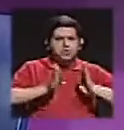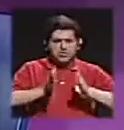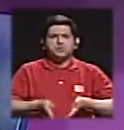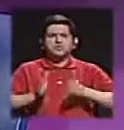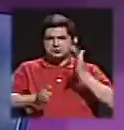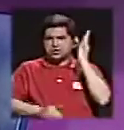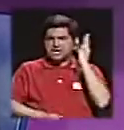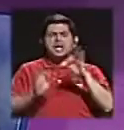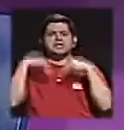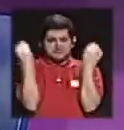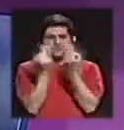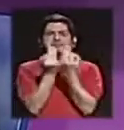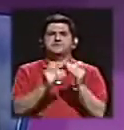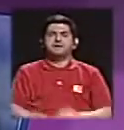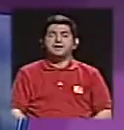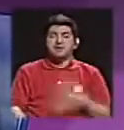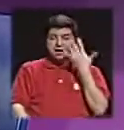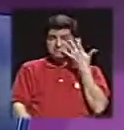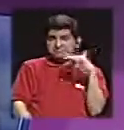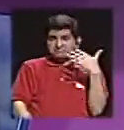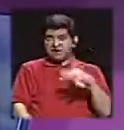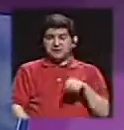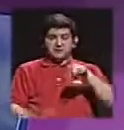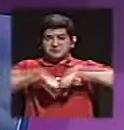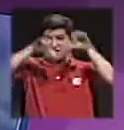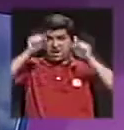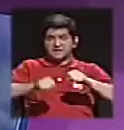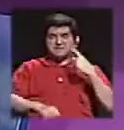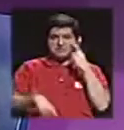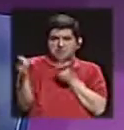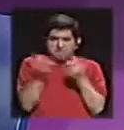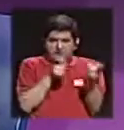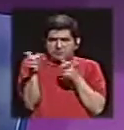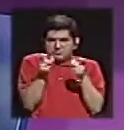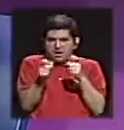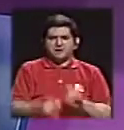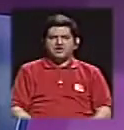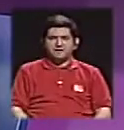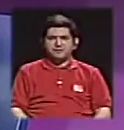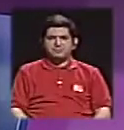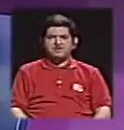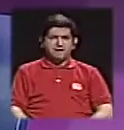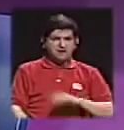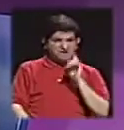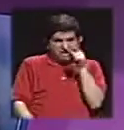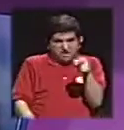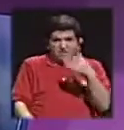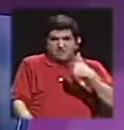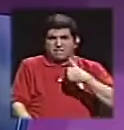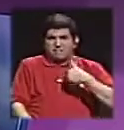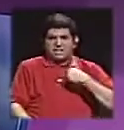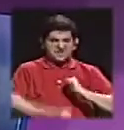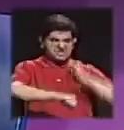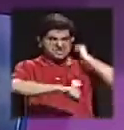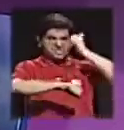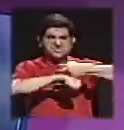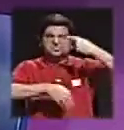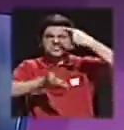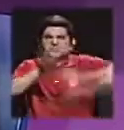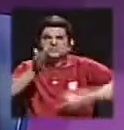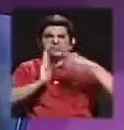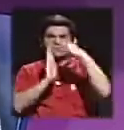hijas, de nuestras familias. Entonces pareciera que este sistema patriarcal de dominación tiene que